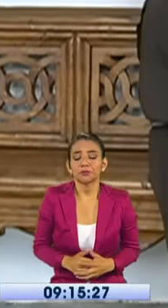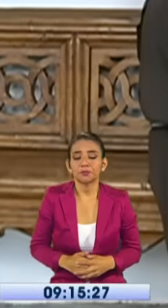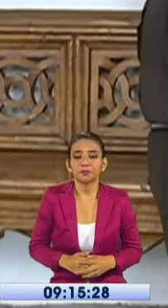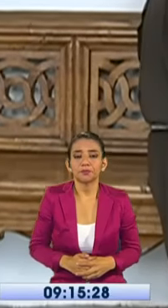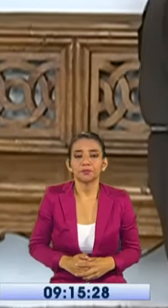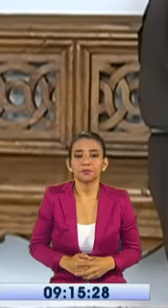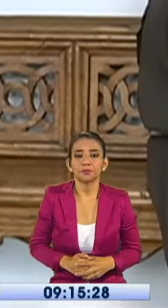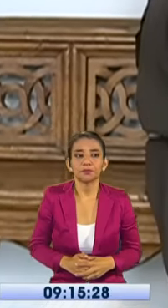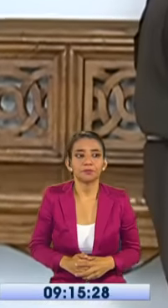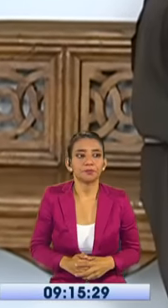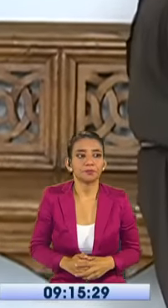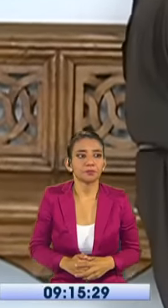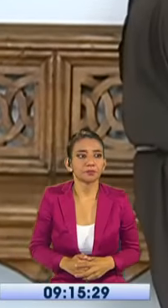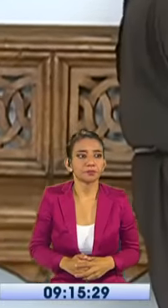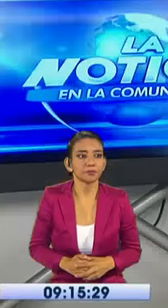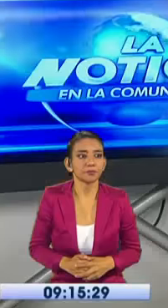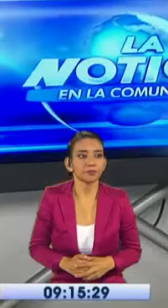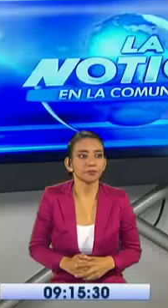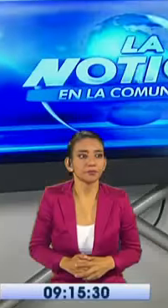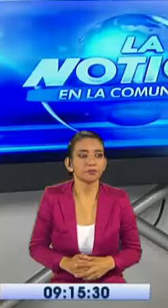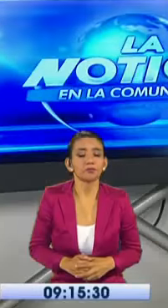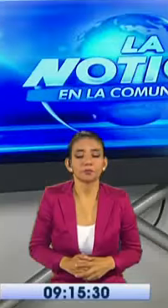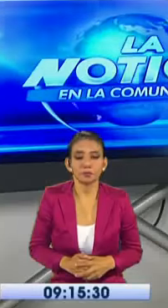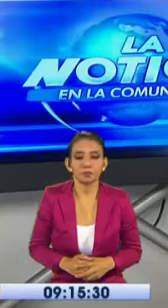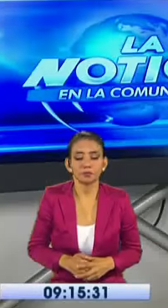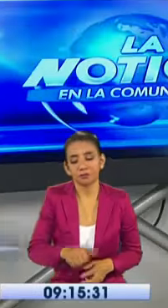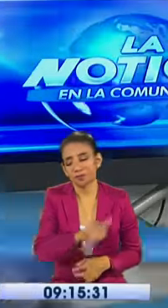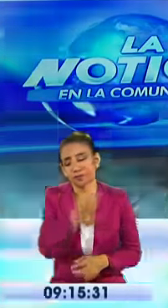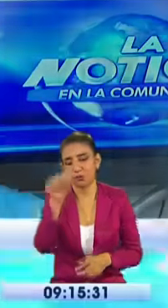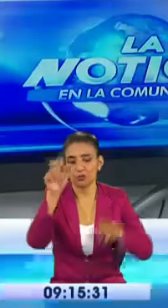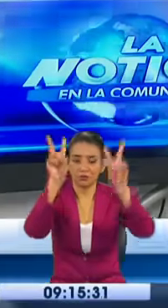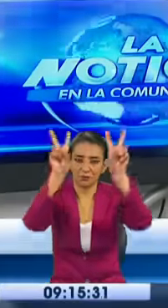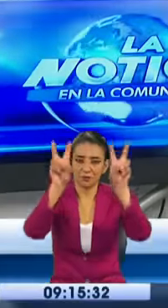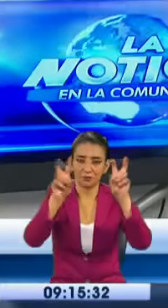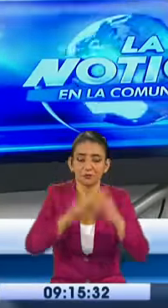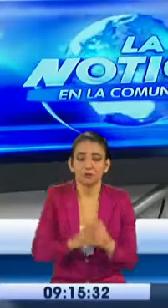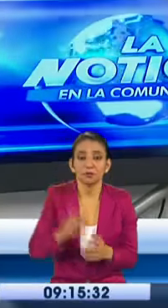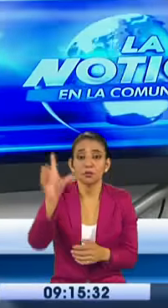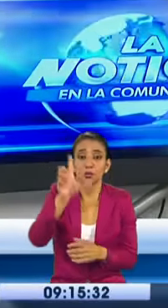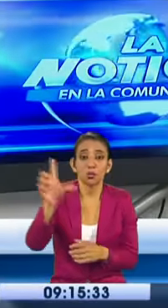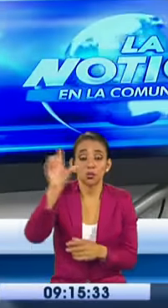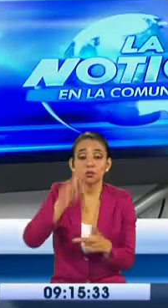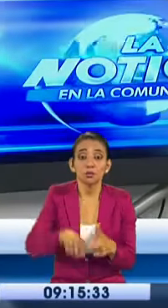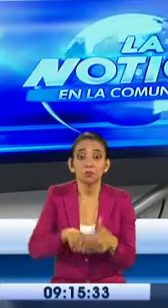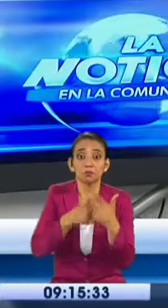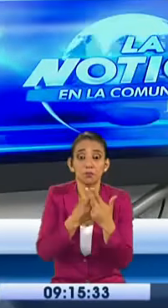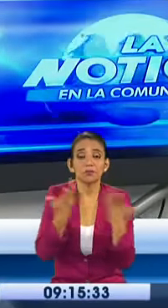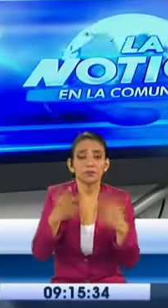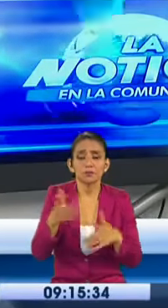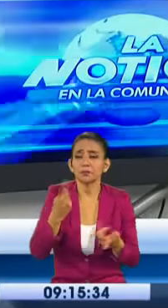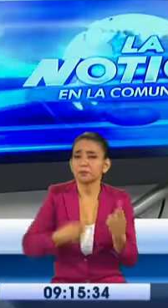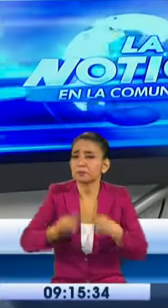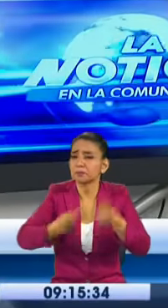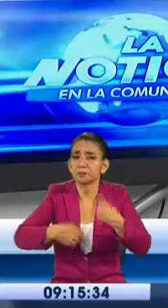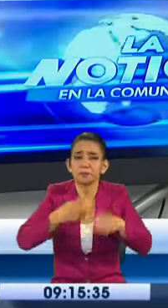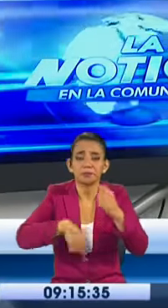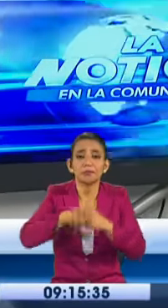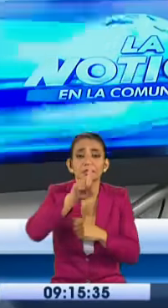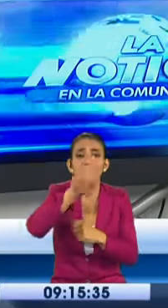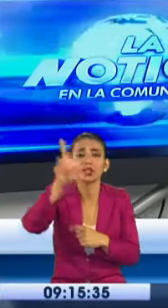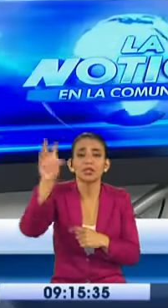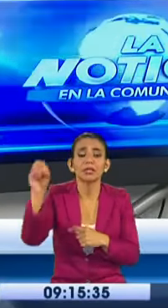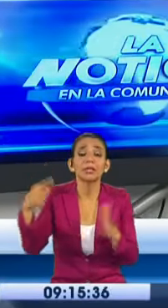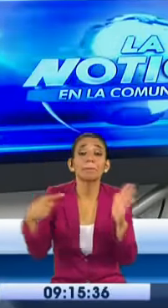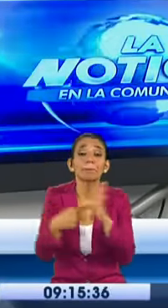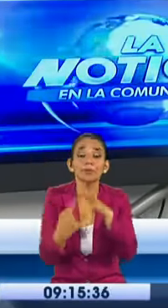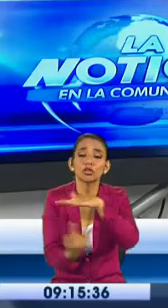informó Sofía Vintimilla. En otro tema, amigos televidentes, este lunes comenzó la venta de las 130.000 cocinas de